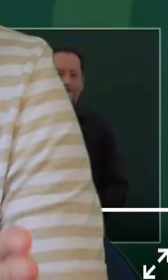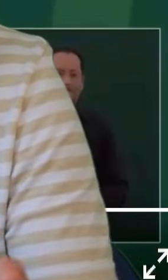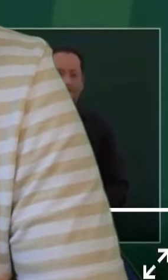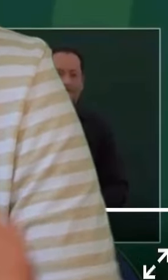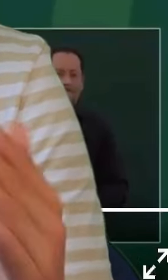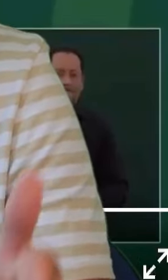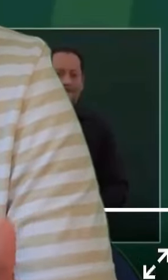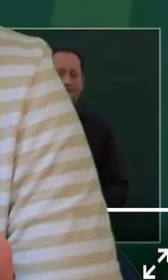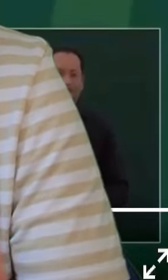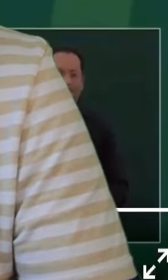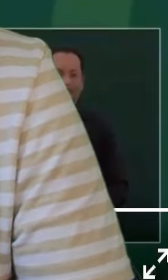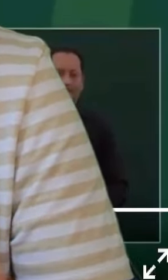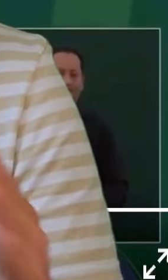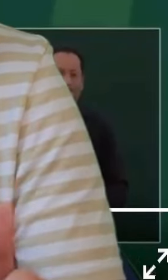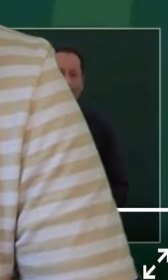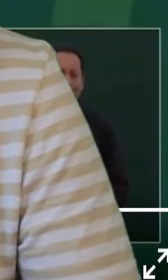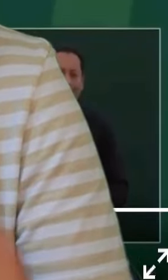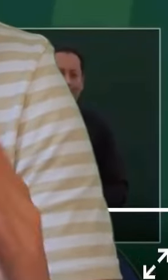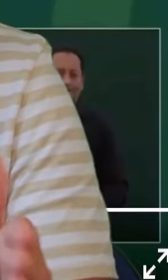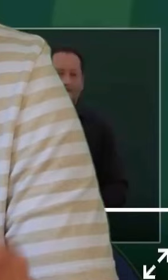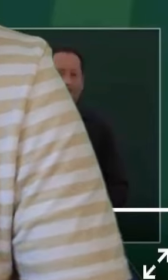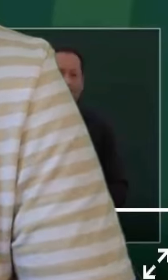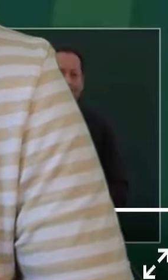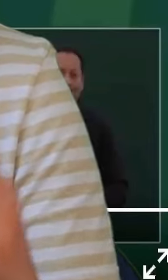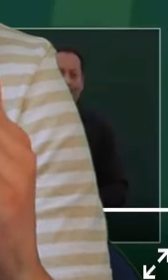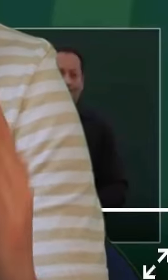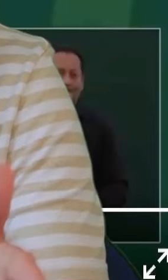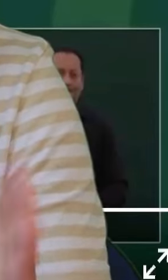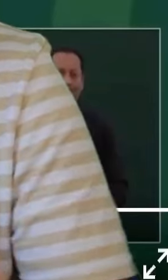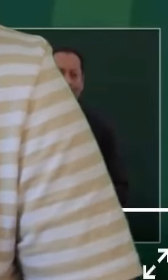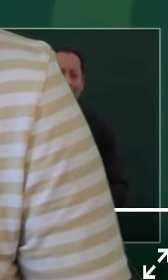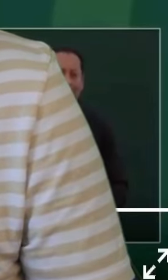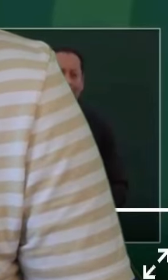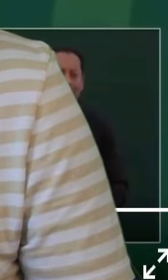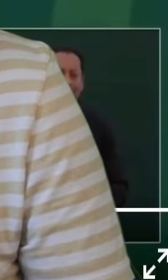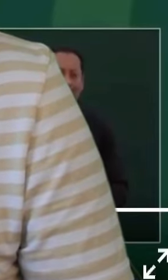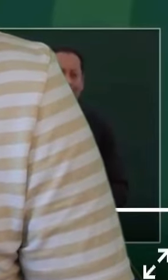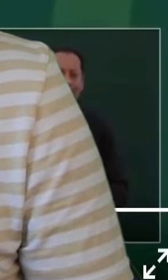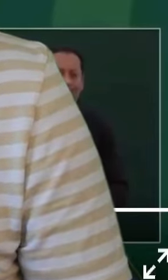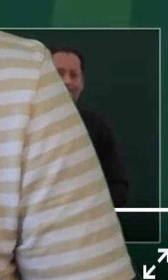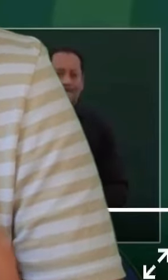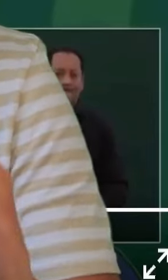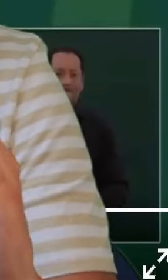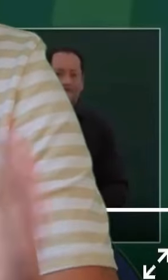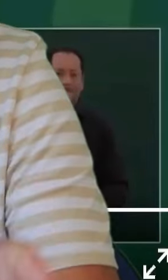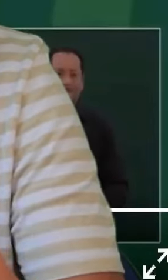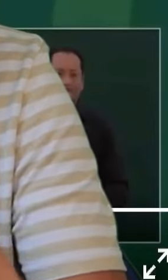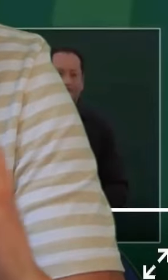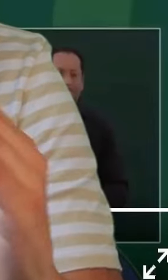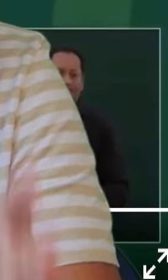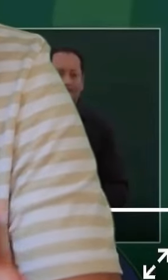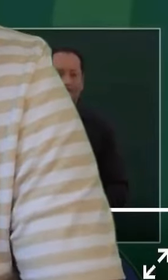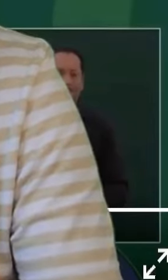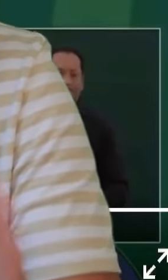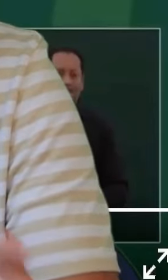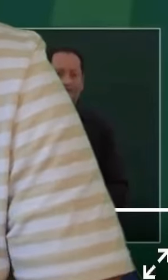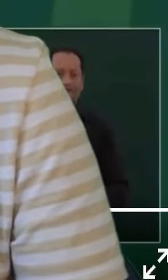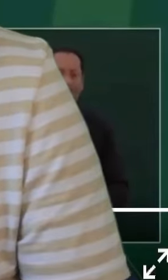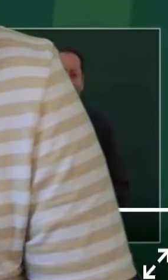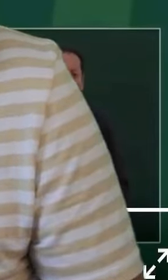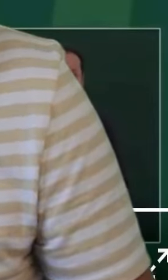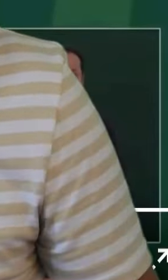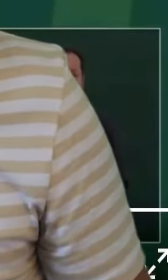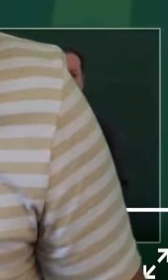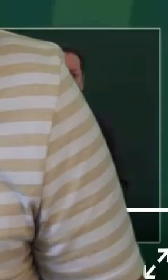departamento que renta o que rentó mi hija porque ella estudió parte de su de su maestría o de su carrera en